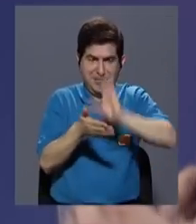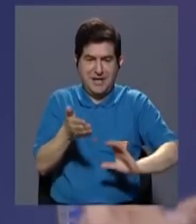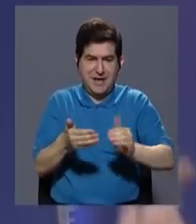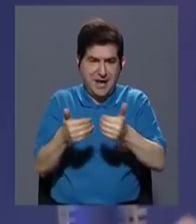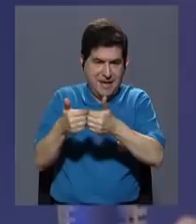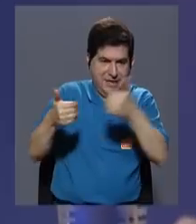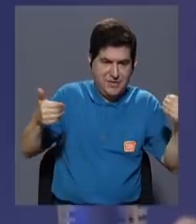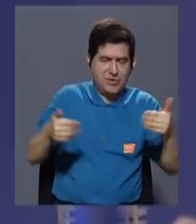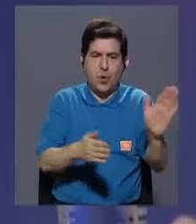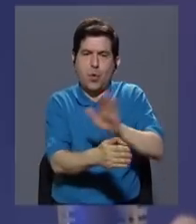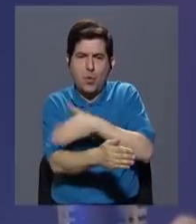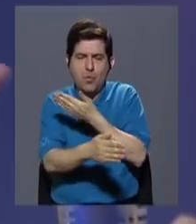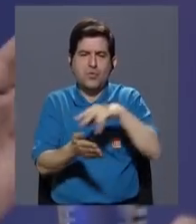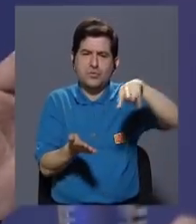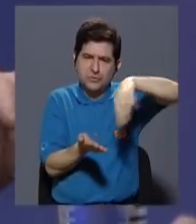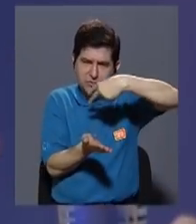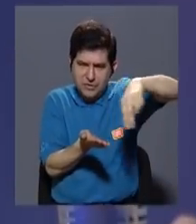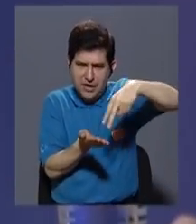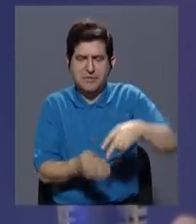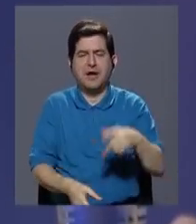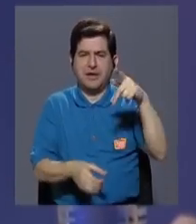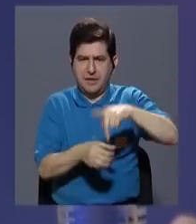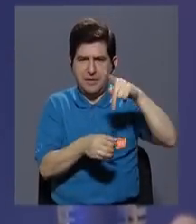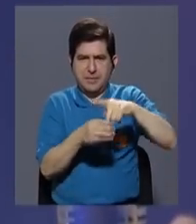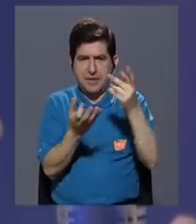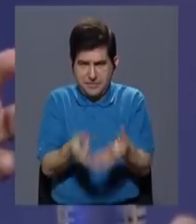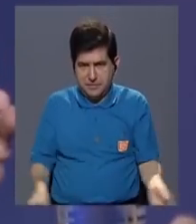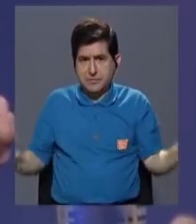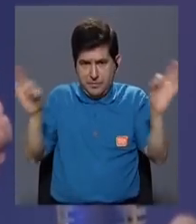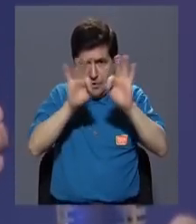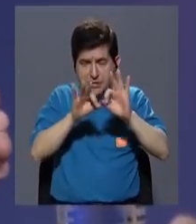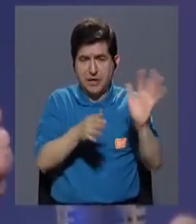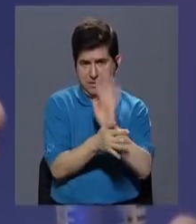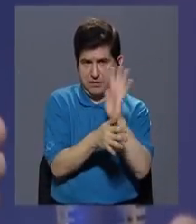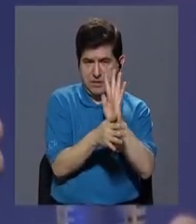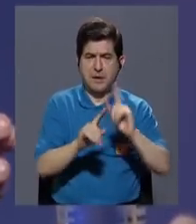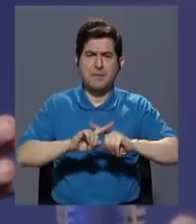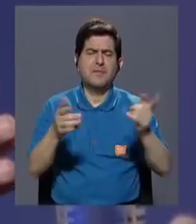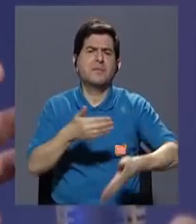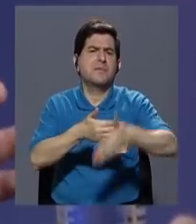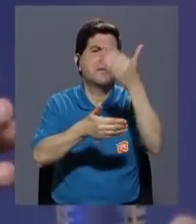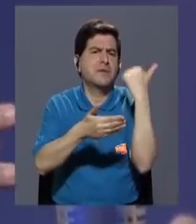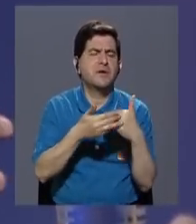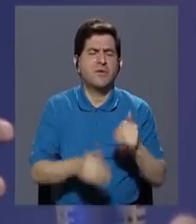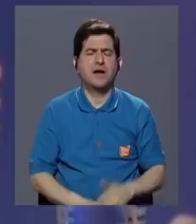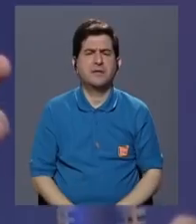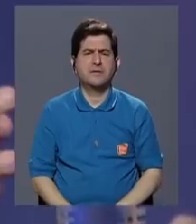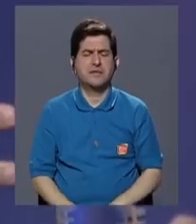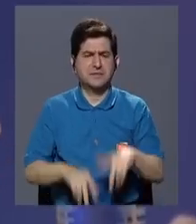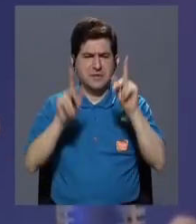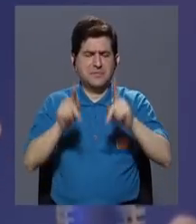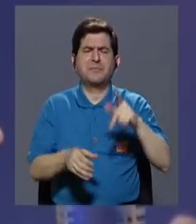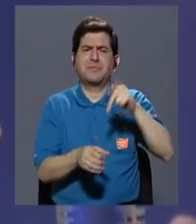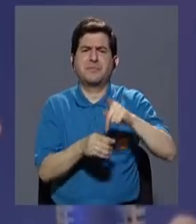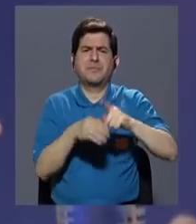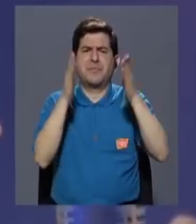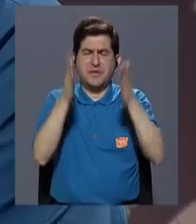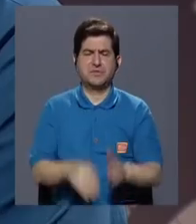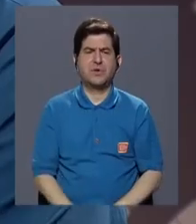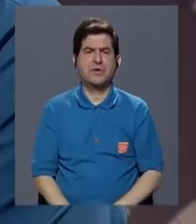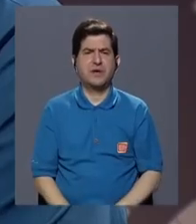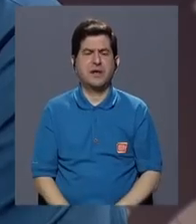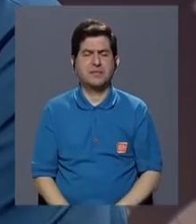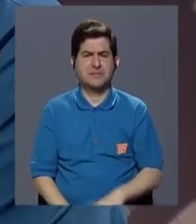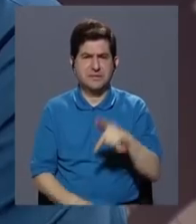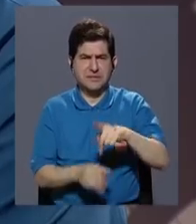hablar de la música y del baile que es protagonista de toda la película pero antes de eso hablemos de los protagonistas que los